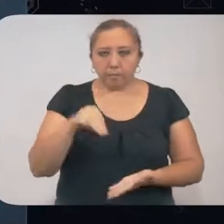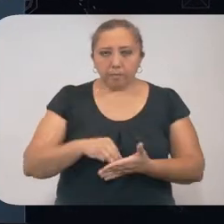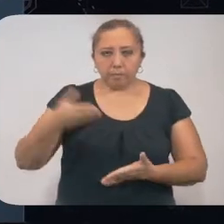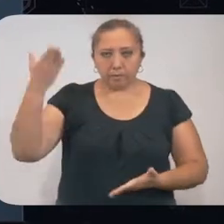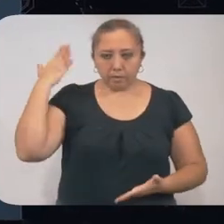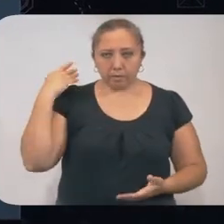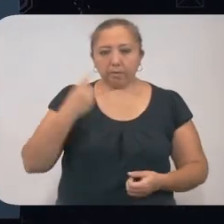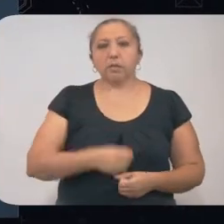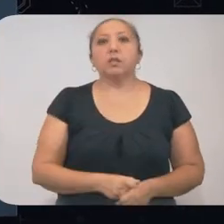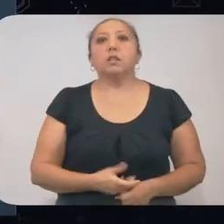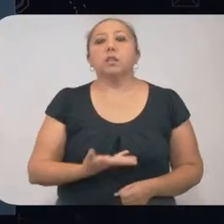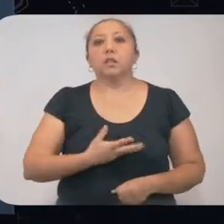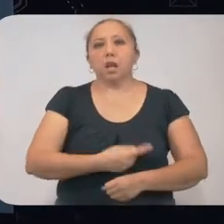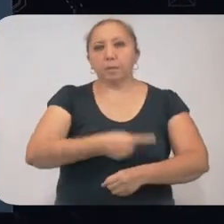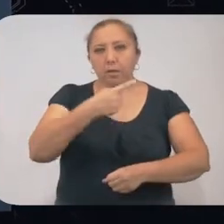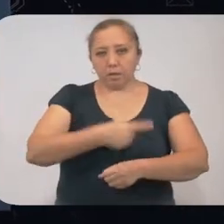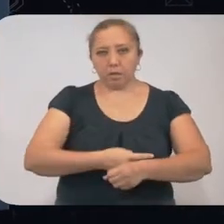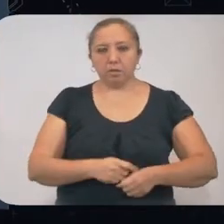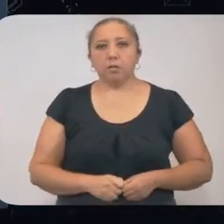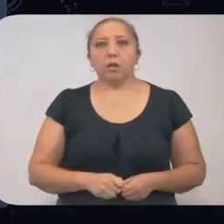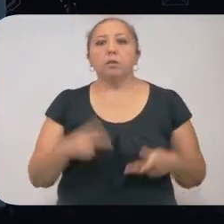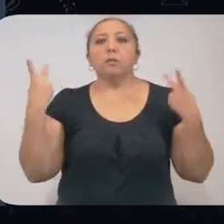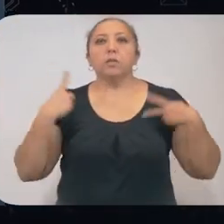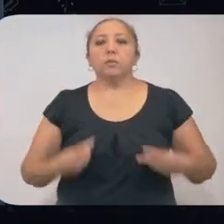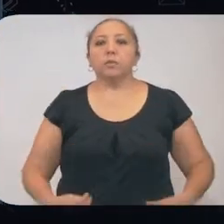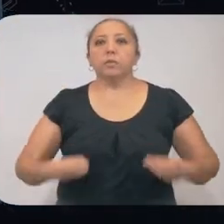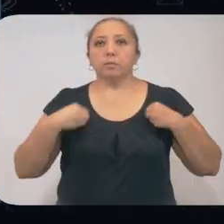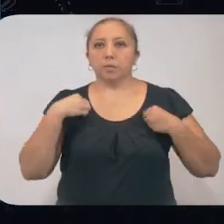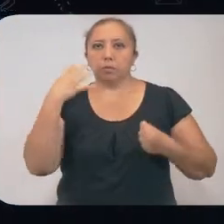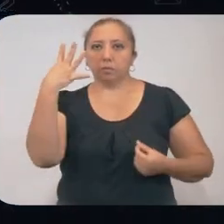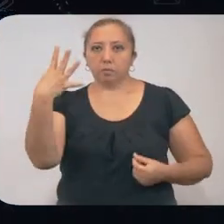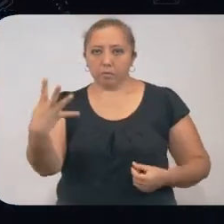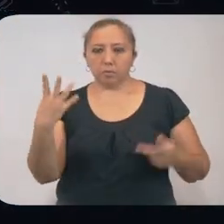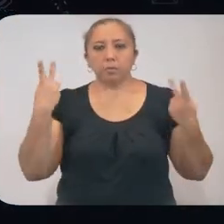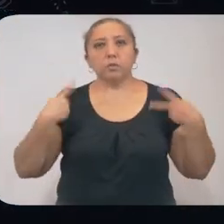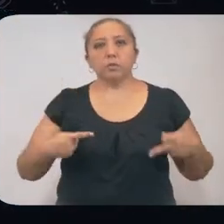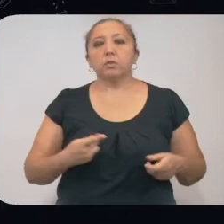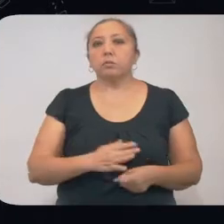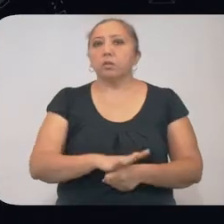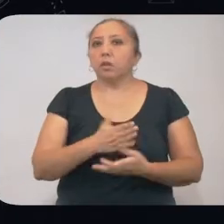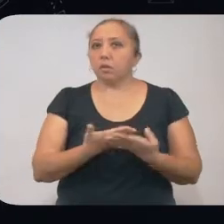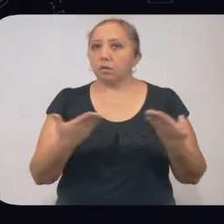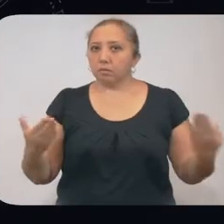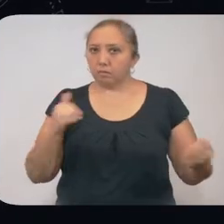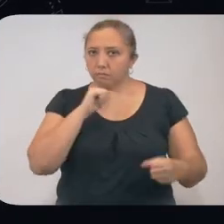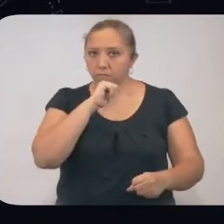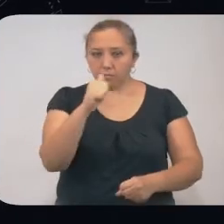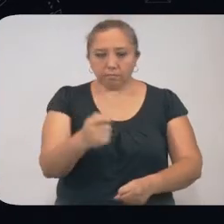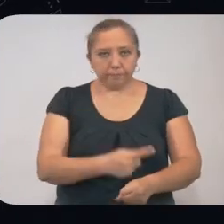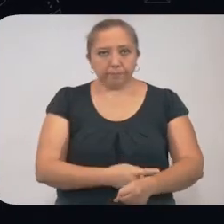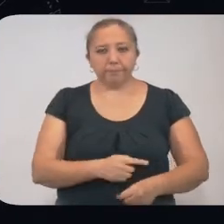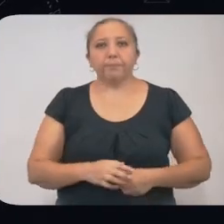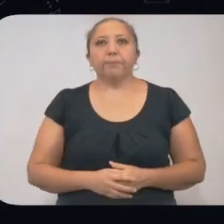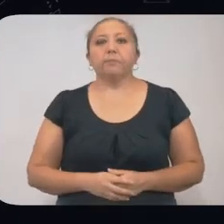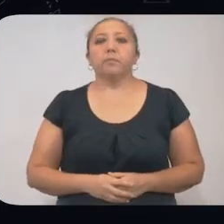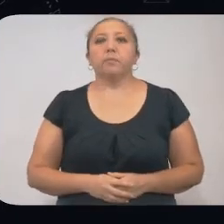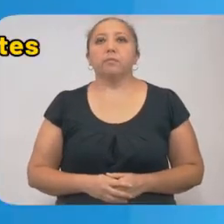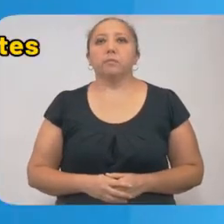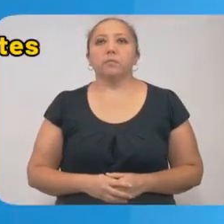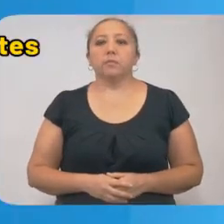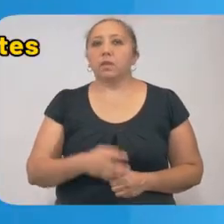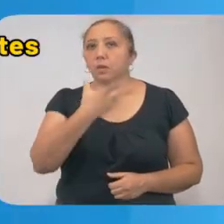con antecedente médico de hipertensión. El paciente convivía con 4 contactos, los cuales hasta el momento se reportan